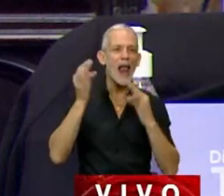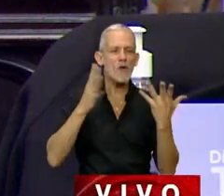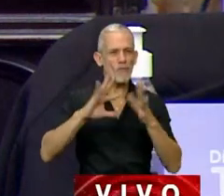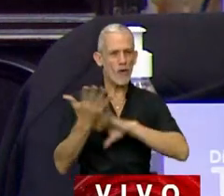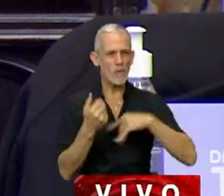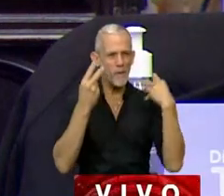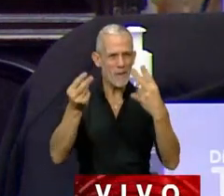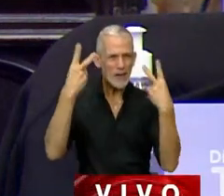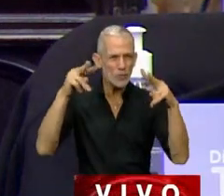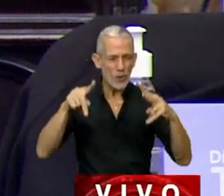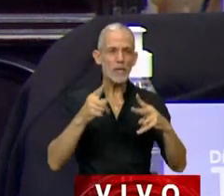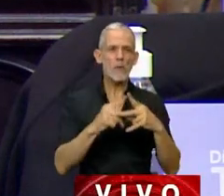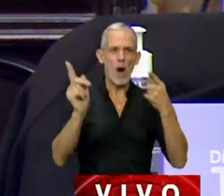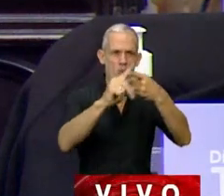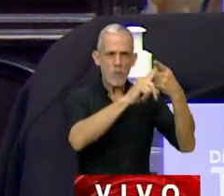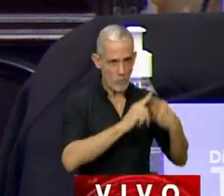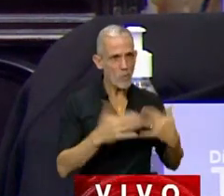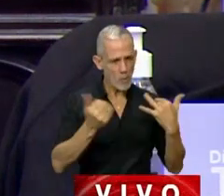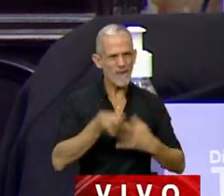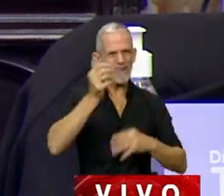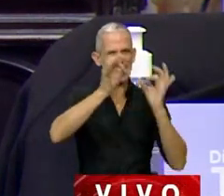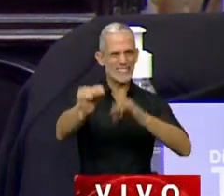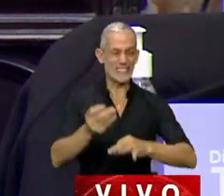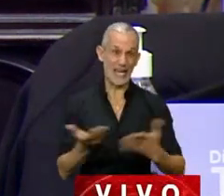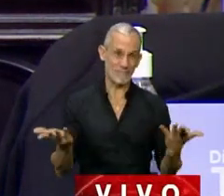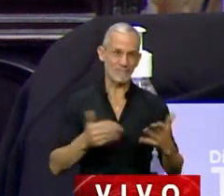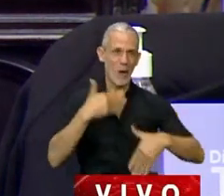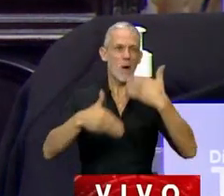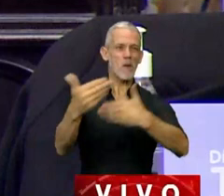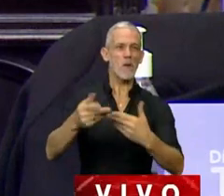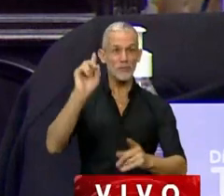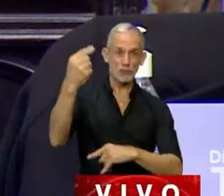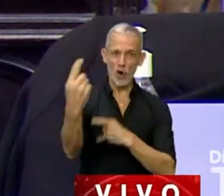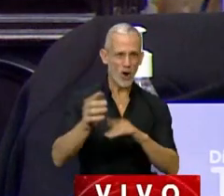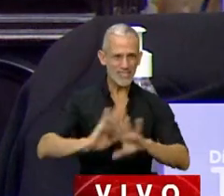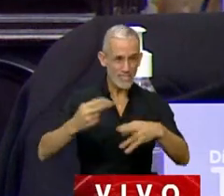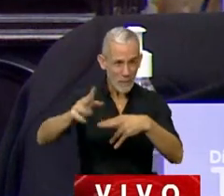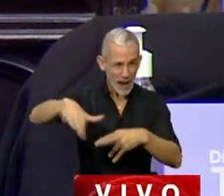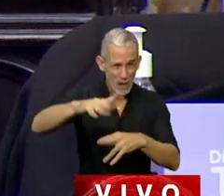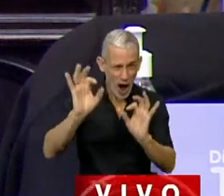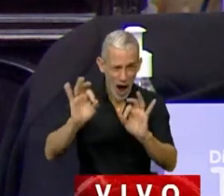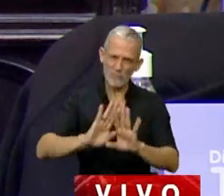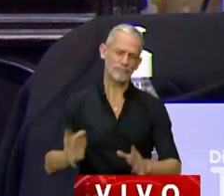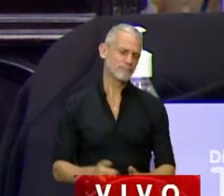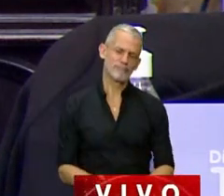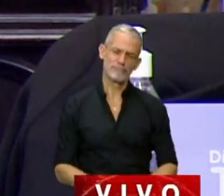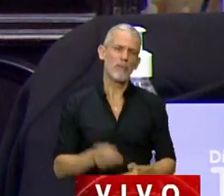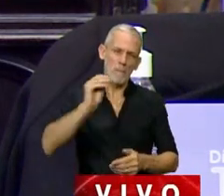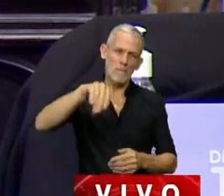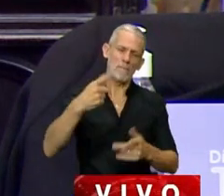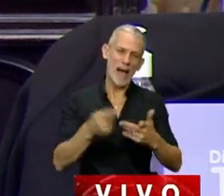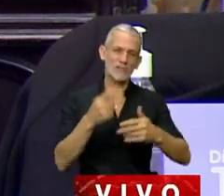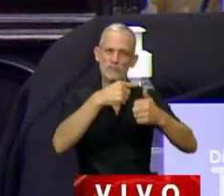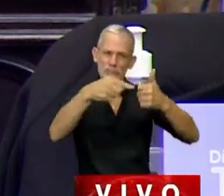definitiva tiene que ver con la conectividad, y todo eso tiene que acompañar el progreso, tiene que acompañar nuestros parques nacionales, que son espectaculares,